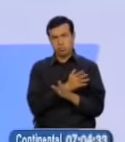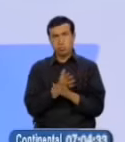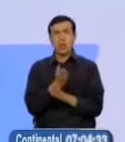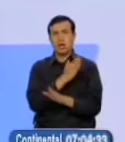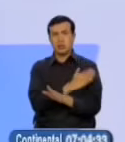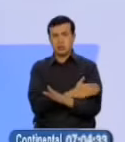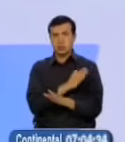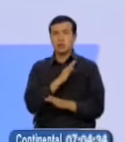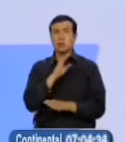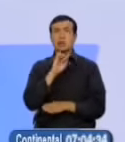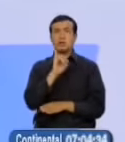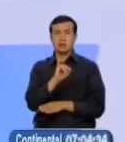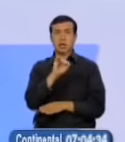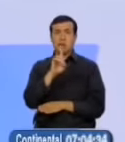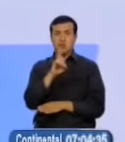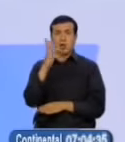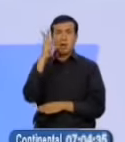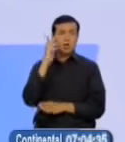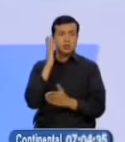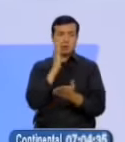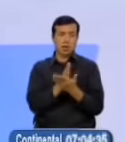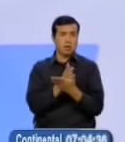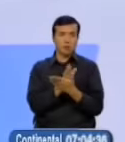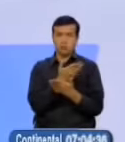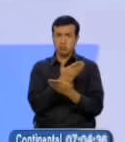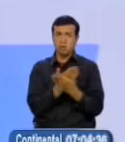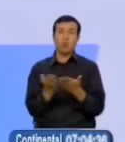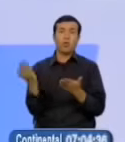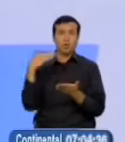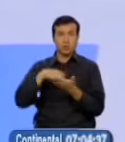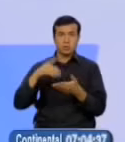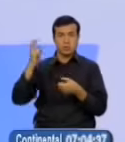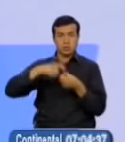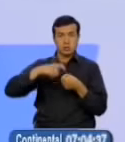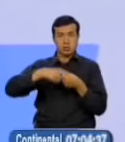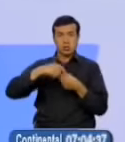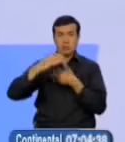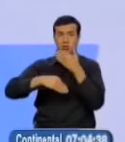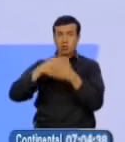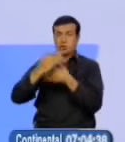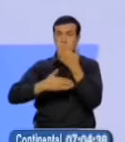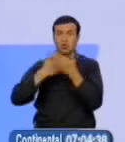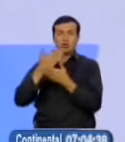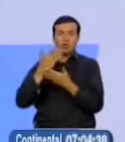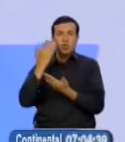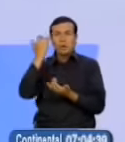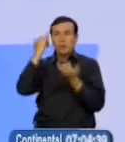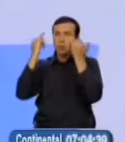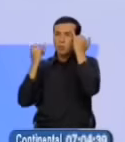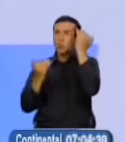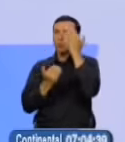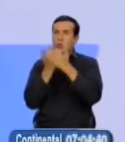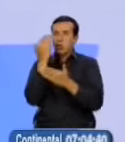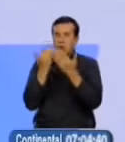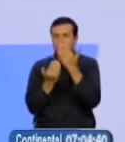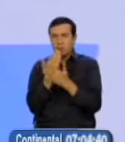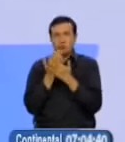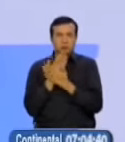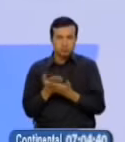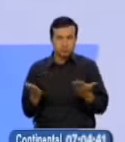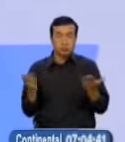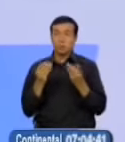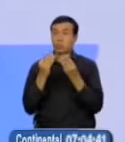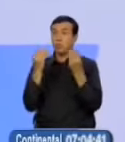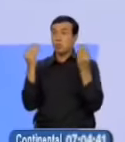eliminada del padrón electoral. Y creo que en este proceso de reinscripción también hay un proceso de reinvención de la organización política. Hay una